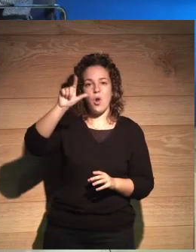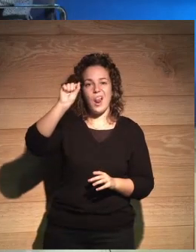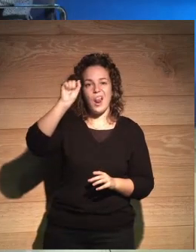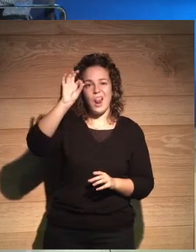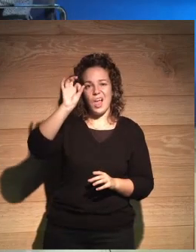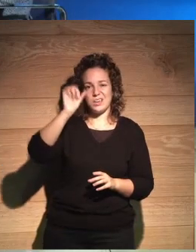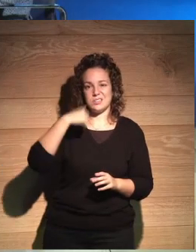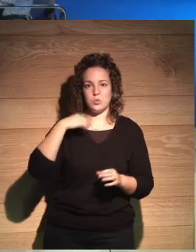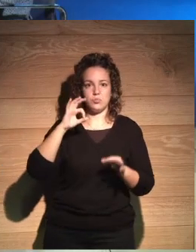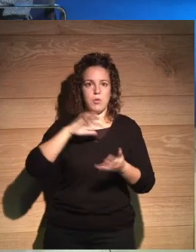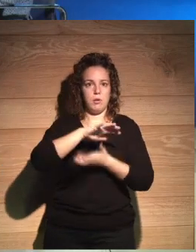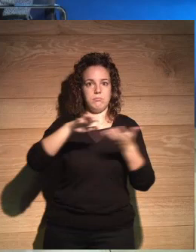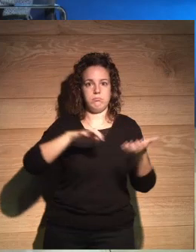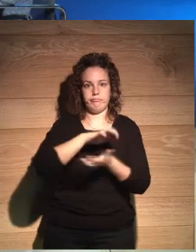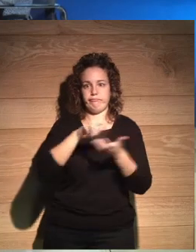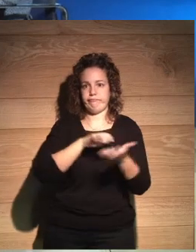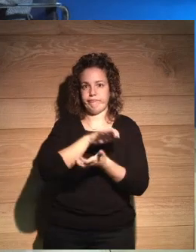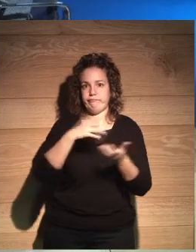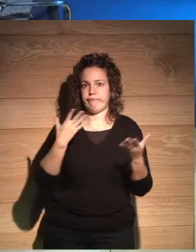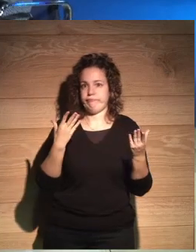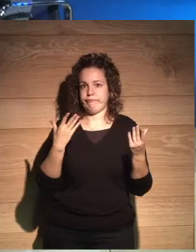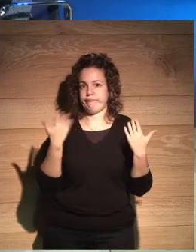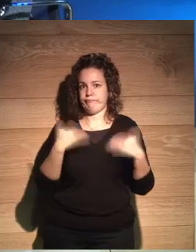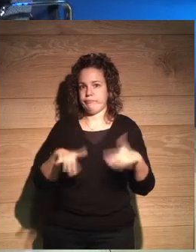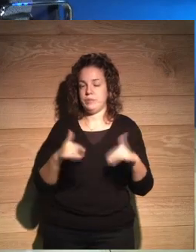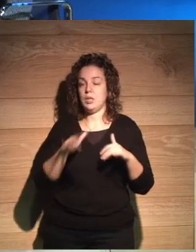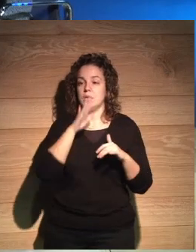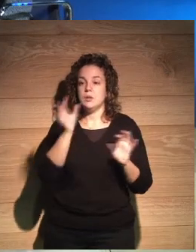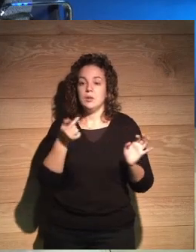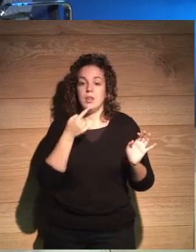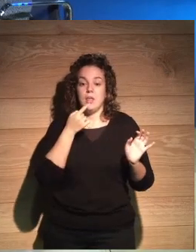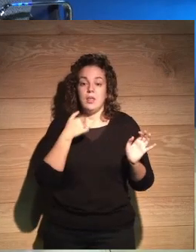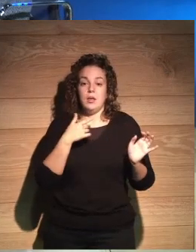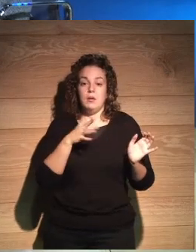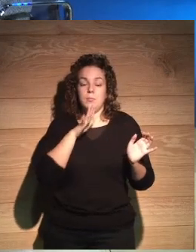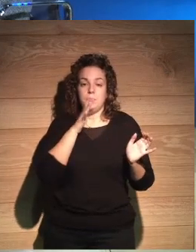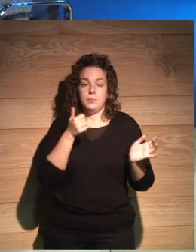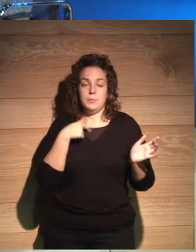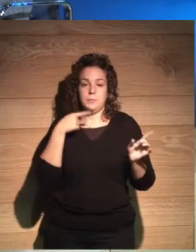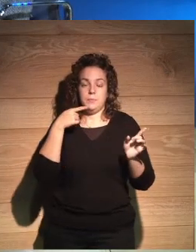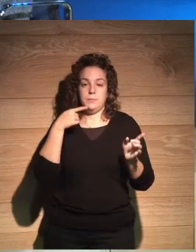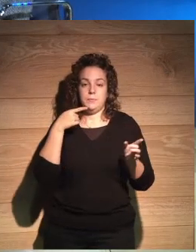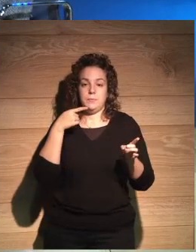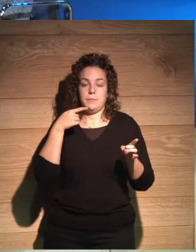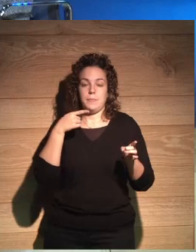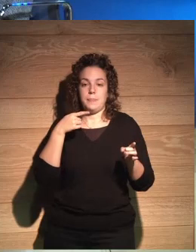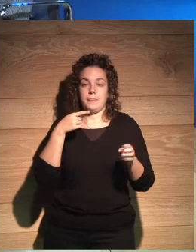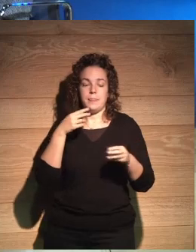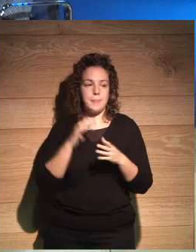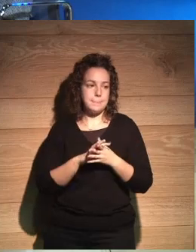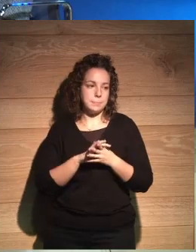Olea. Y entonces se montó un revuelo muy grande. Un revuelo muy grande sobre la pertinencia de